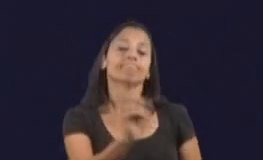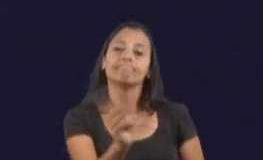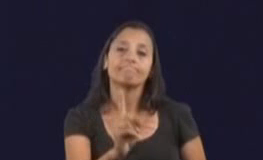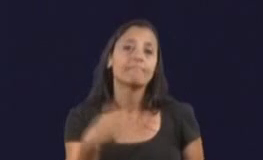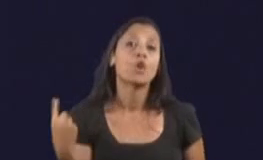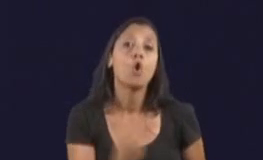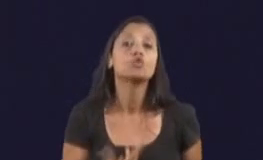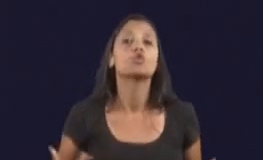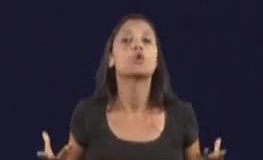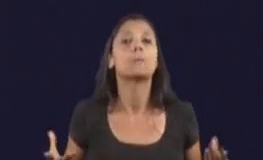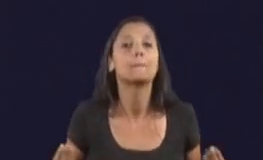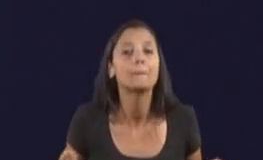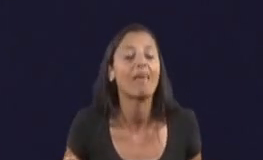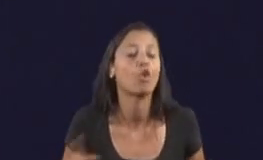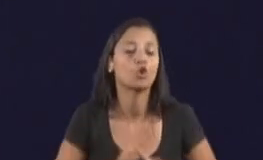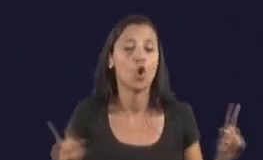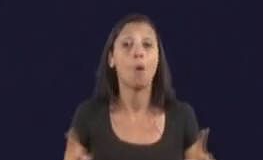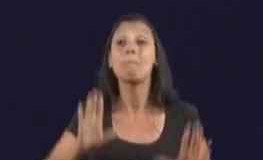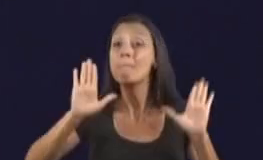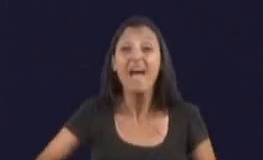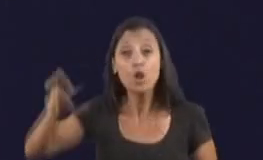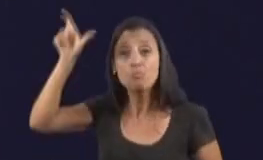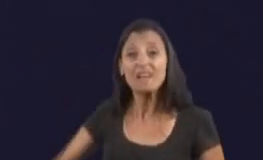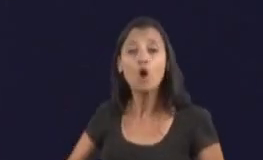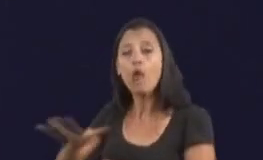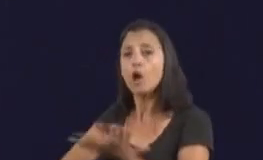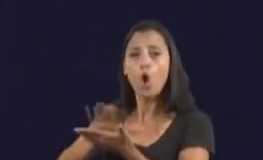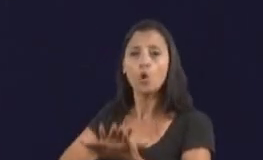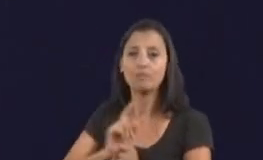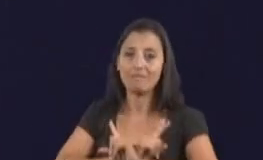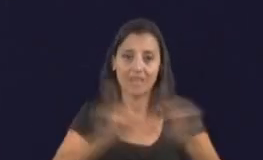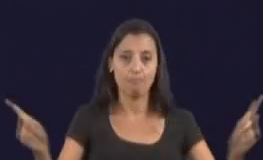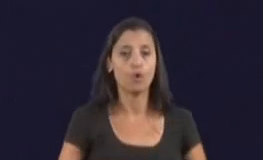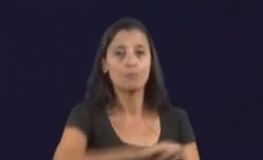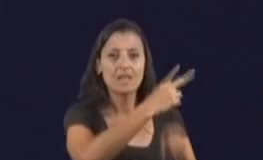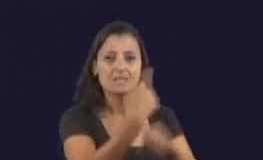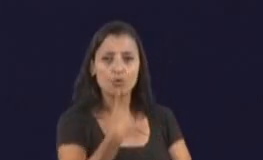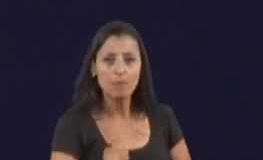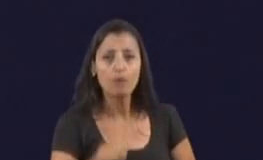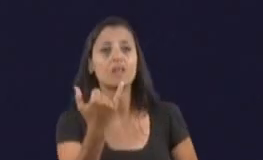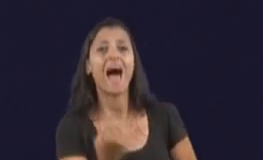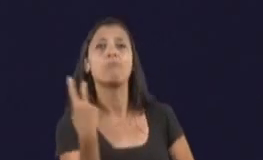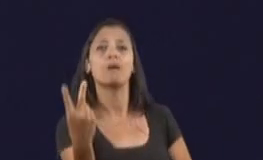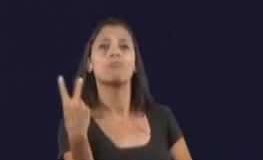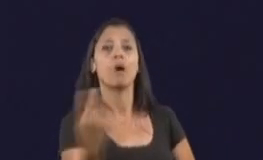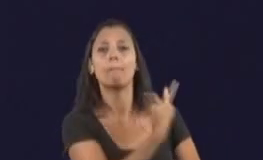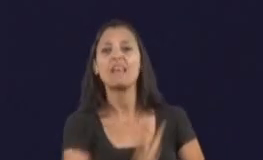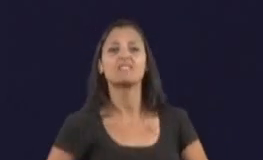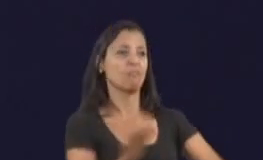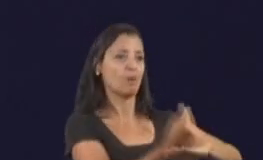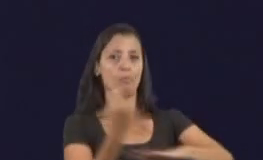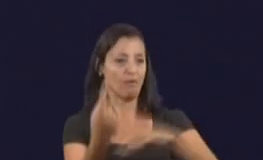claramente no le tenemos miedo, mucho menos a un corrupto. La segunda pregunta era la de los 2 Milei. Mira, Milei